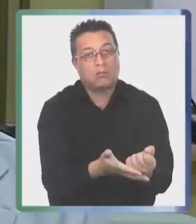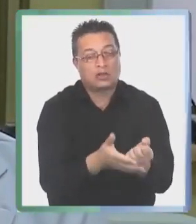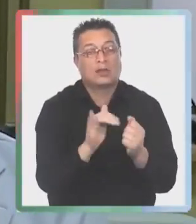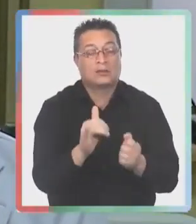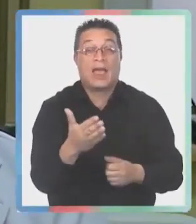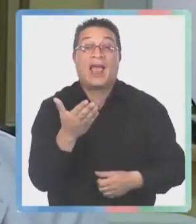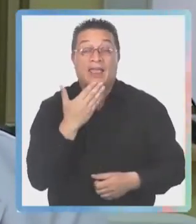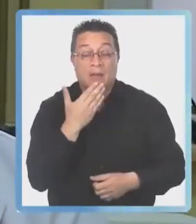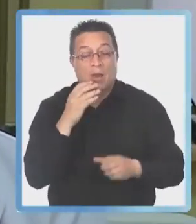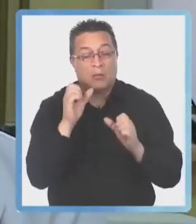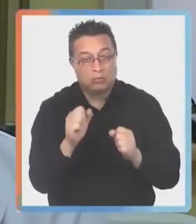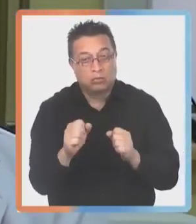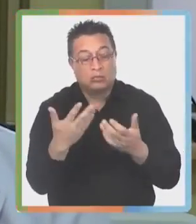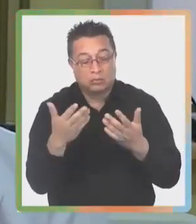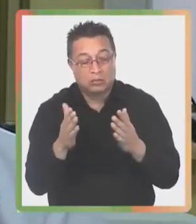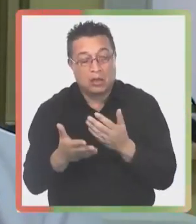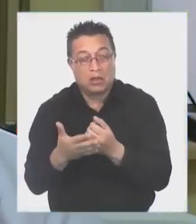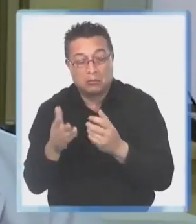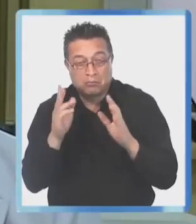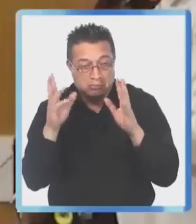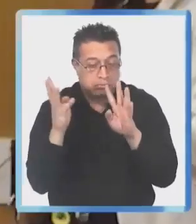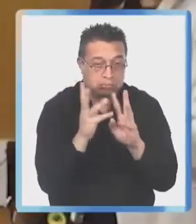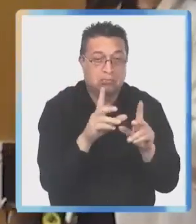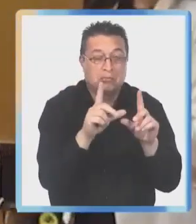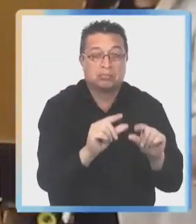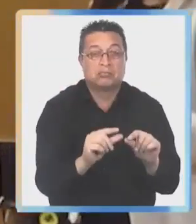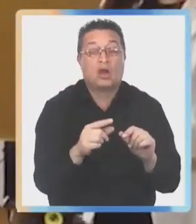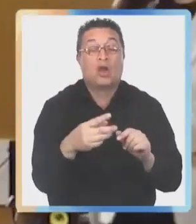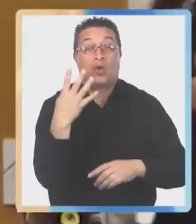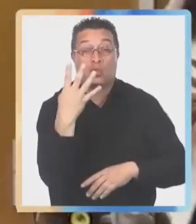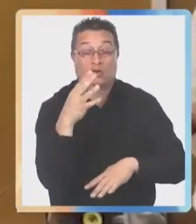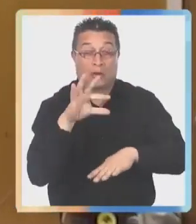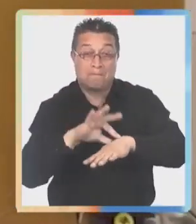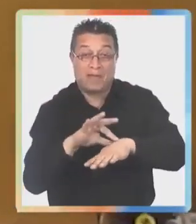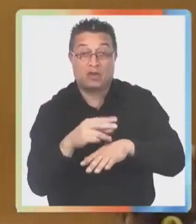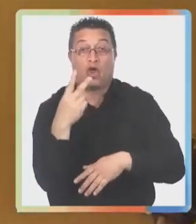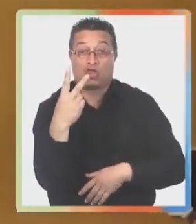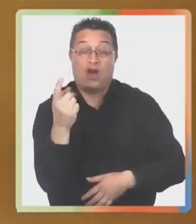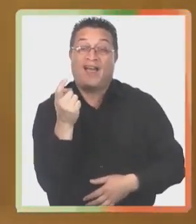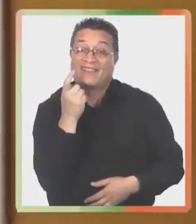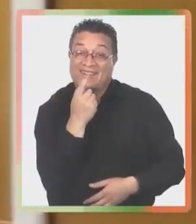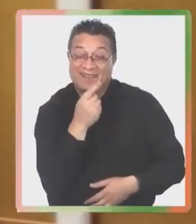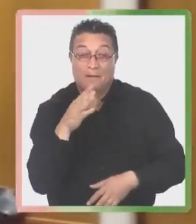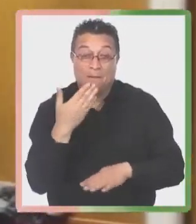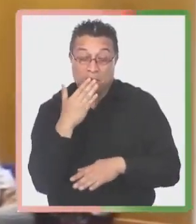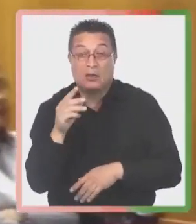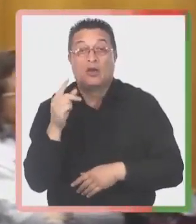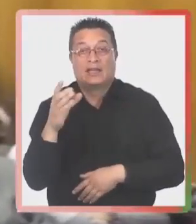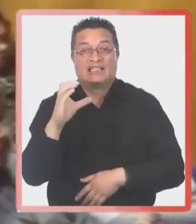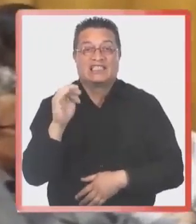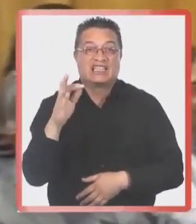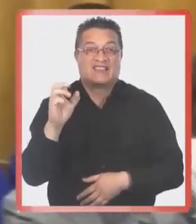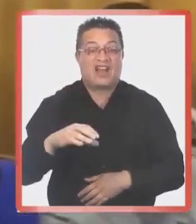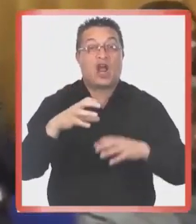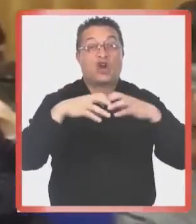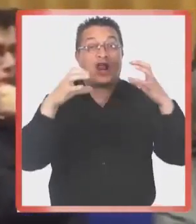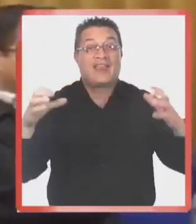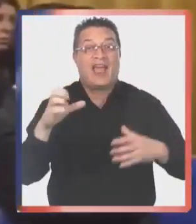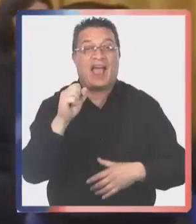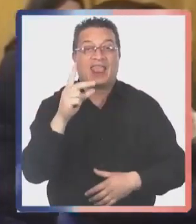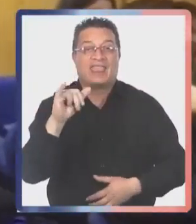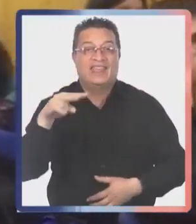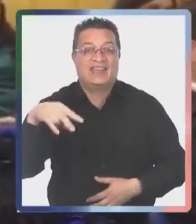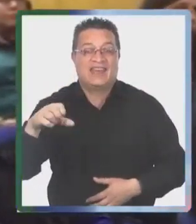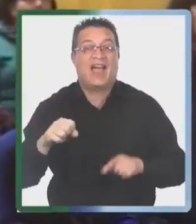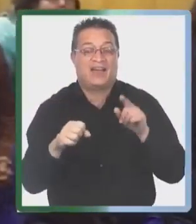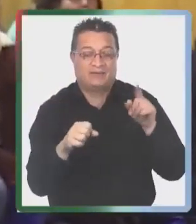un aporte y también de poder aprender harto. Estos 4 médicos y 2 odontólogos que ya trabajan en el CESFAM Cordillera